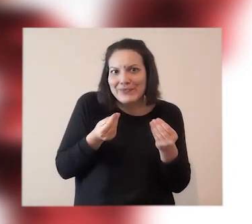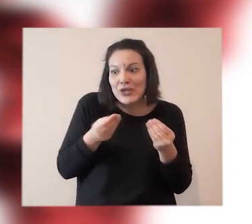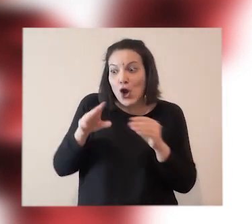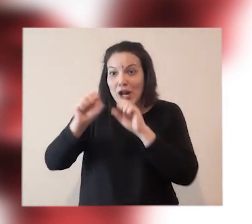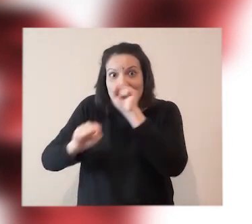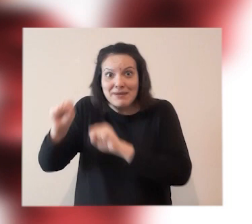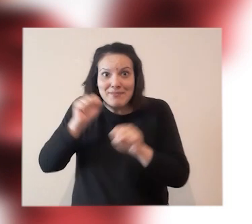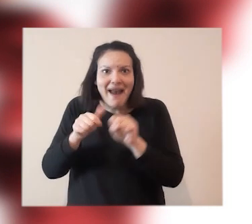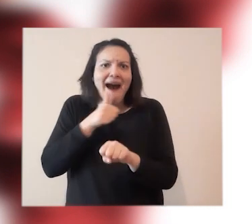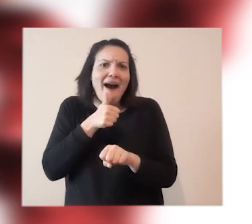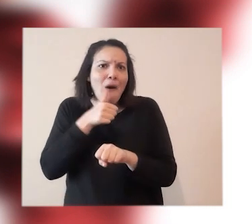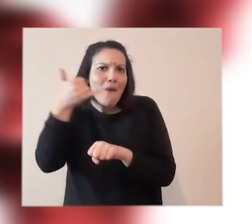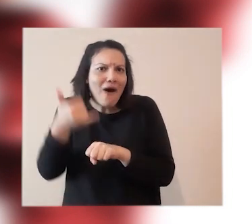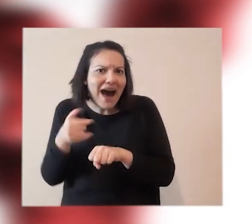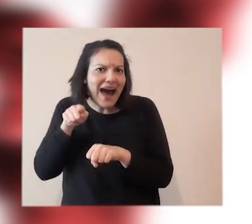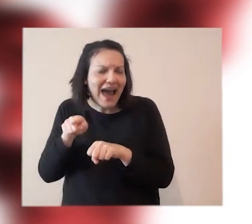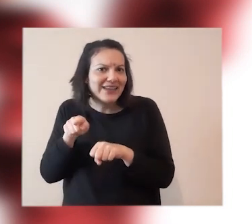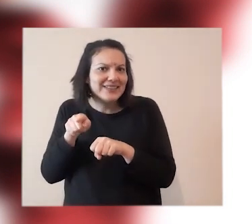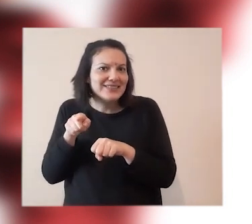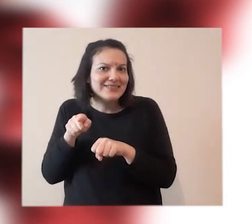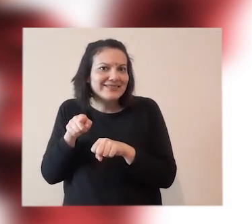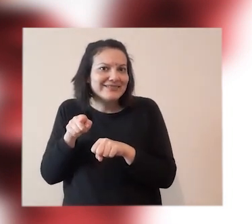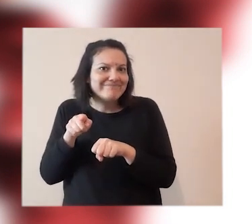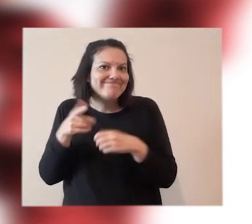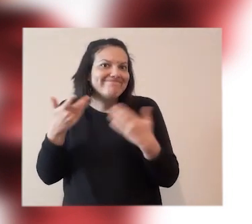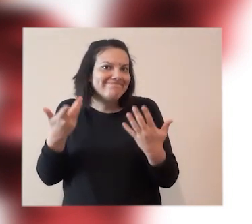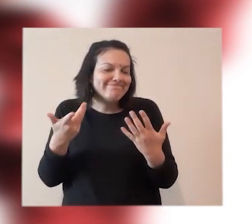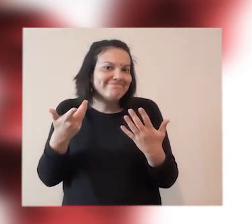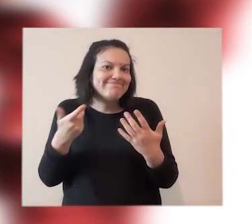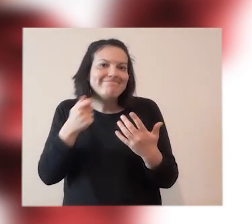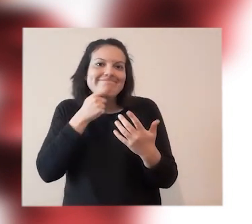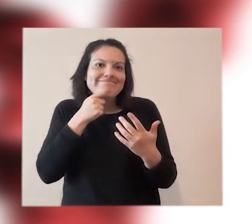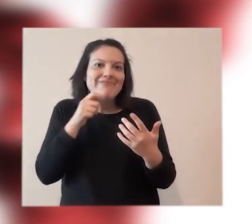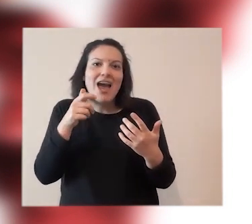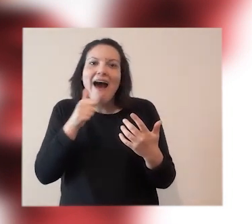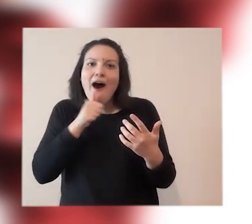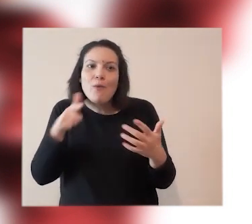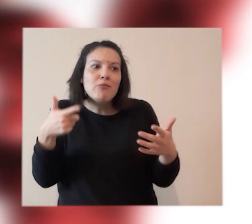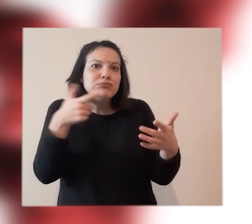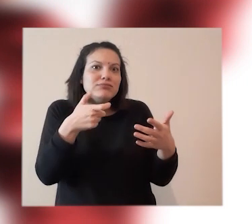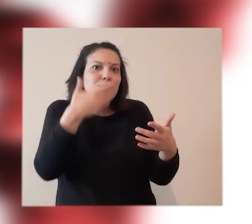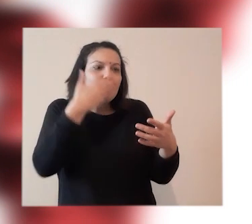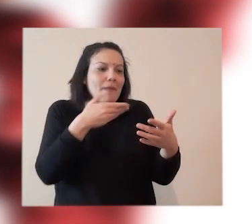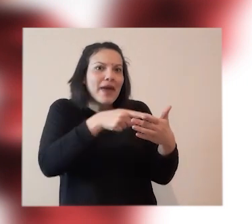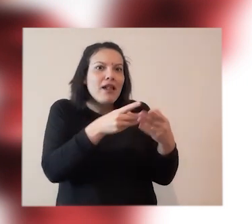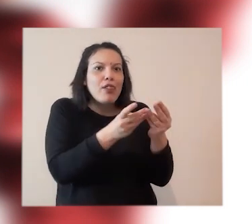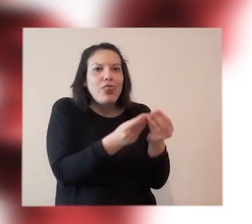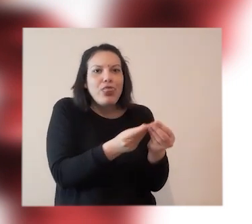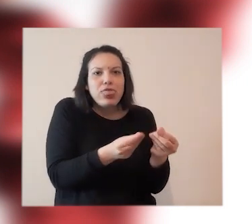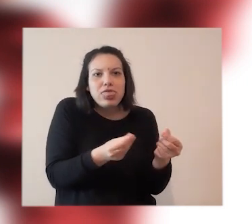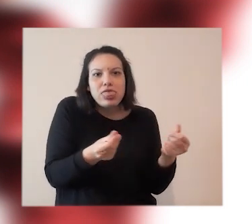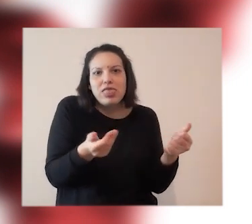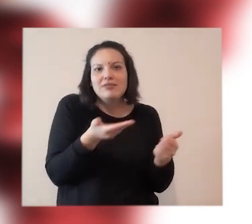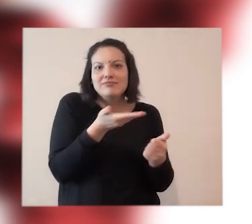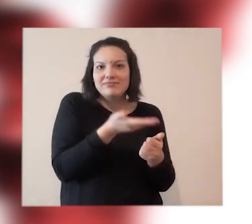vía húmeda, es decir, en toda está presente el agua, y por supuesto que si el papel se moja, no pierde, digamos,